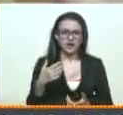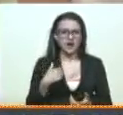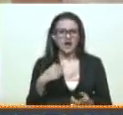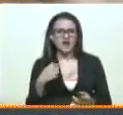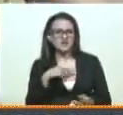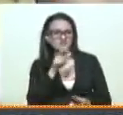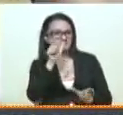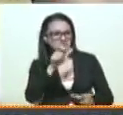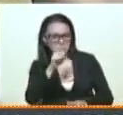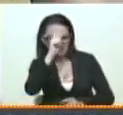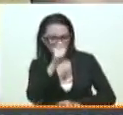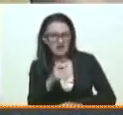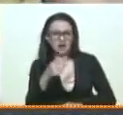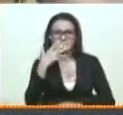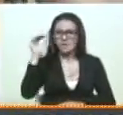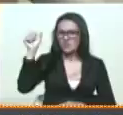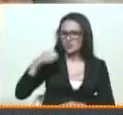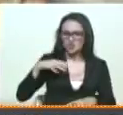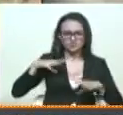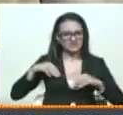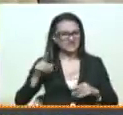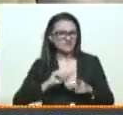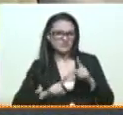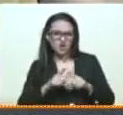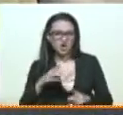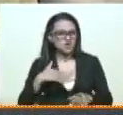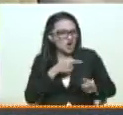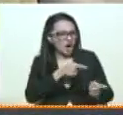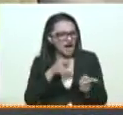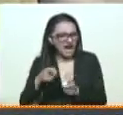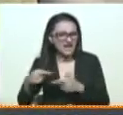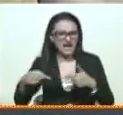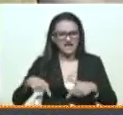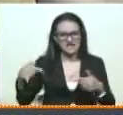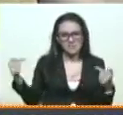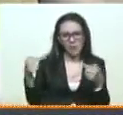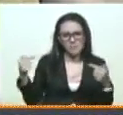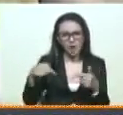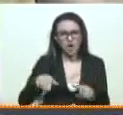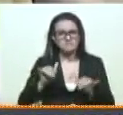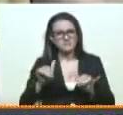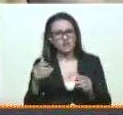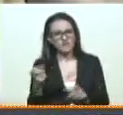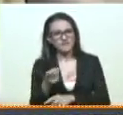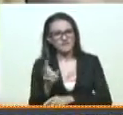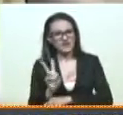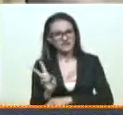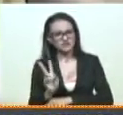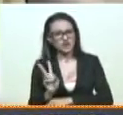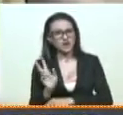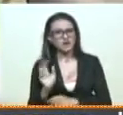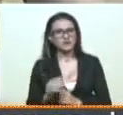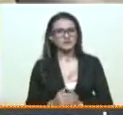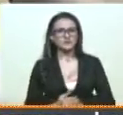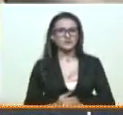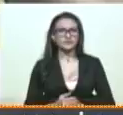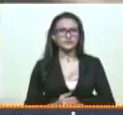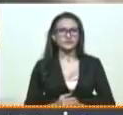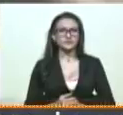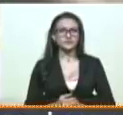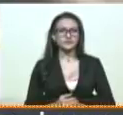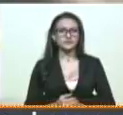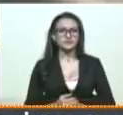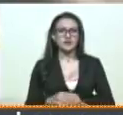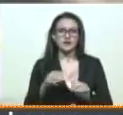del gobierno, de las instituciones, llamados a la guerra entre venezolanos, programas dedicados a